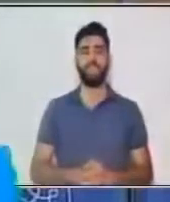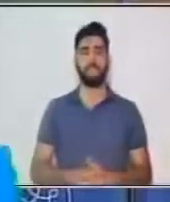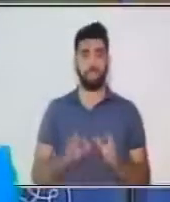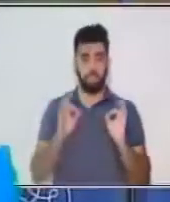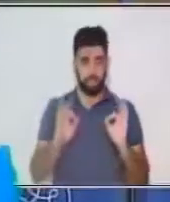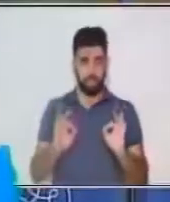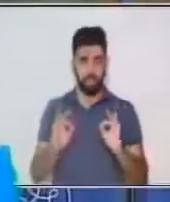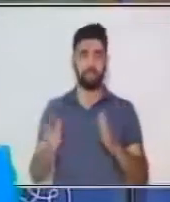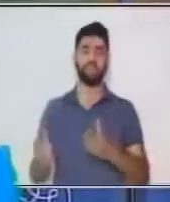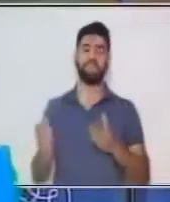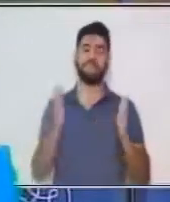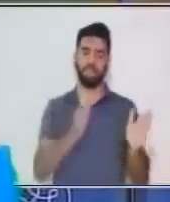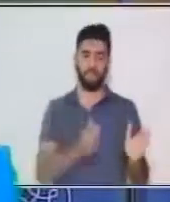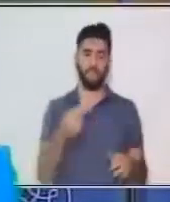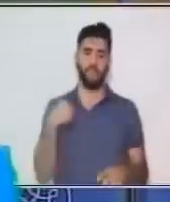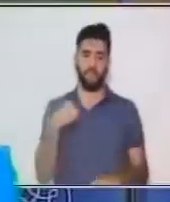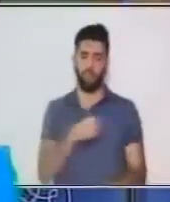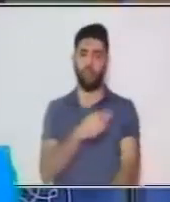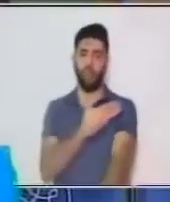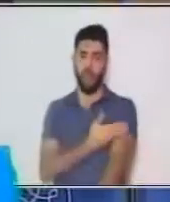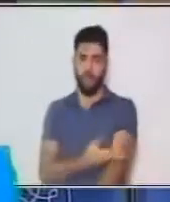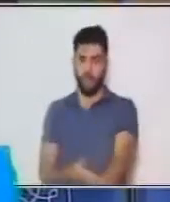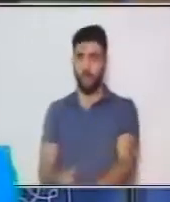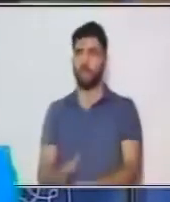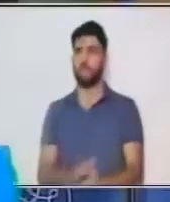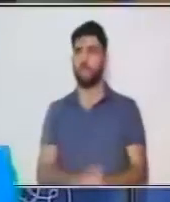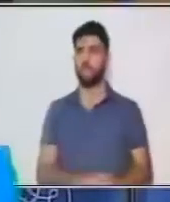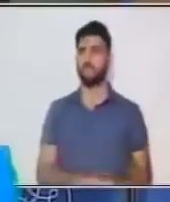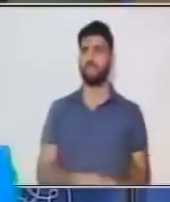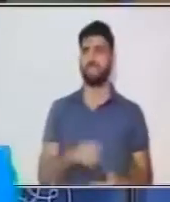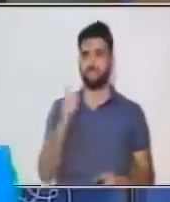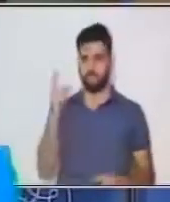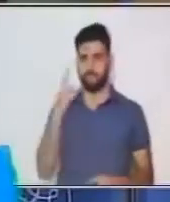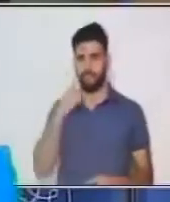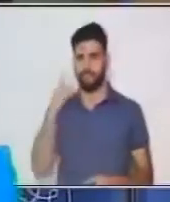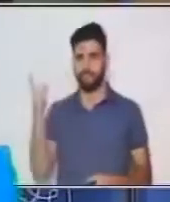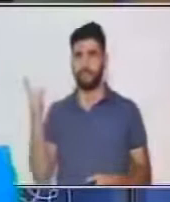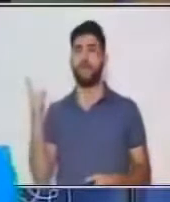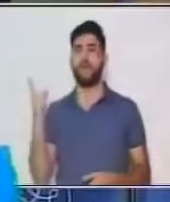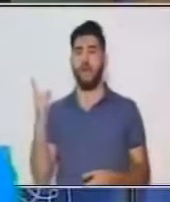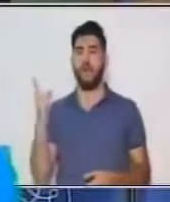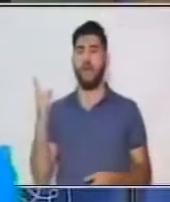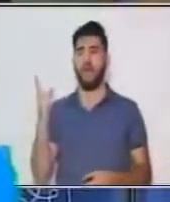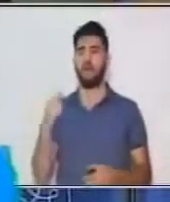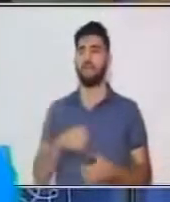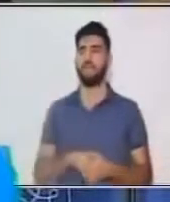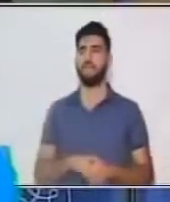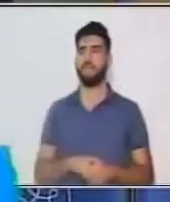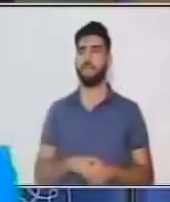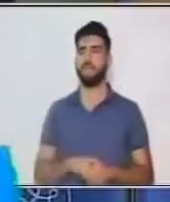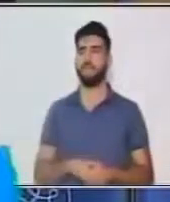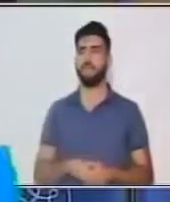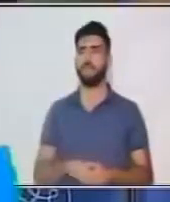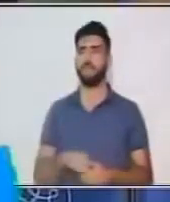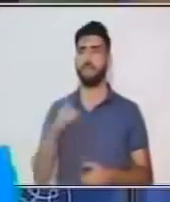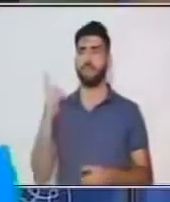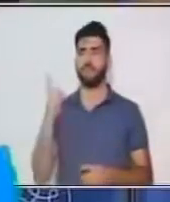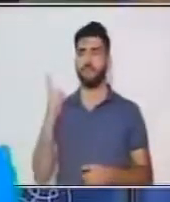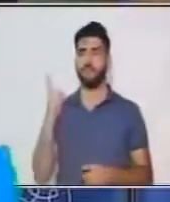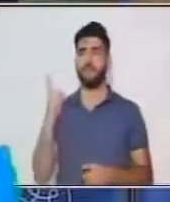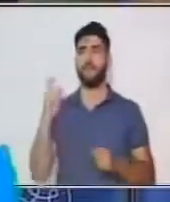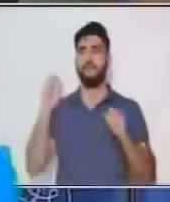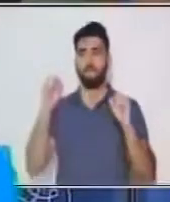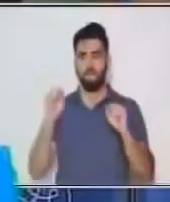Muy bien, continuemos. Tienen relación con el oído, describen sonidos como por ejemplo chirriar,